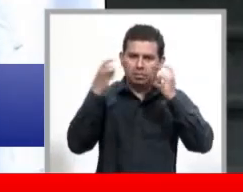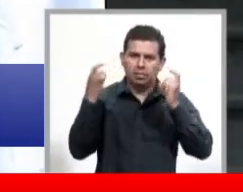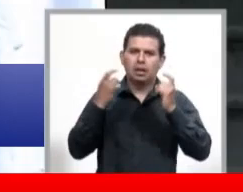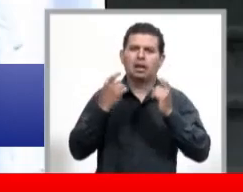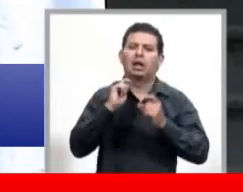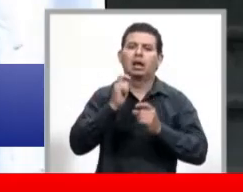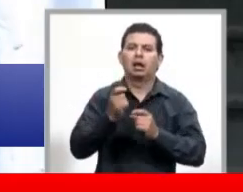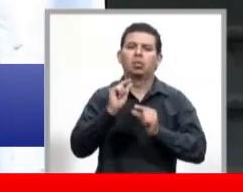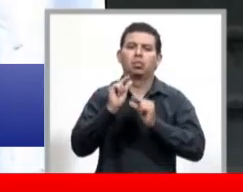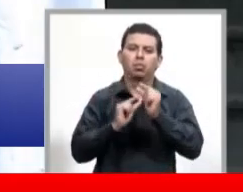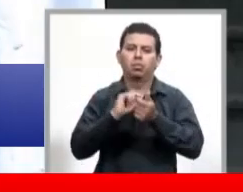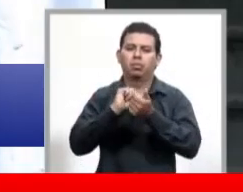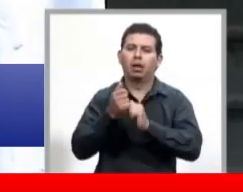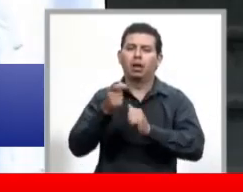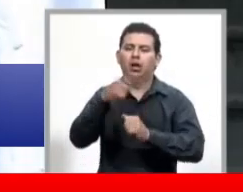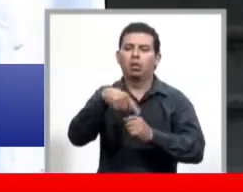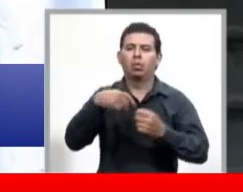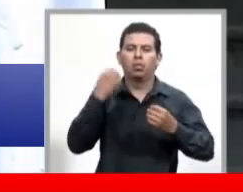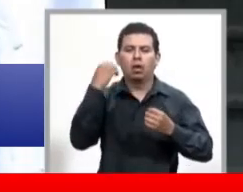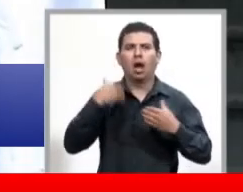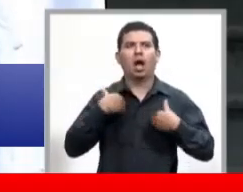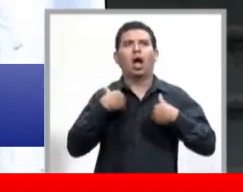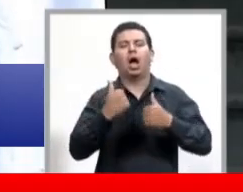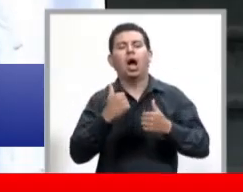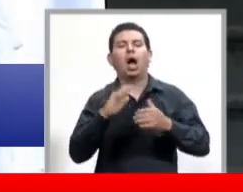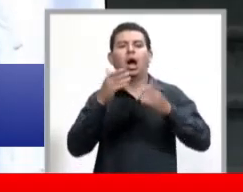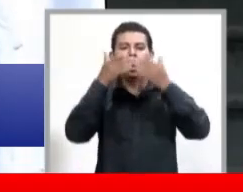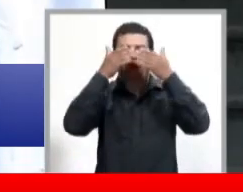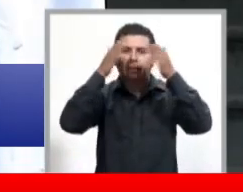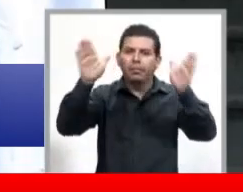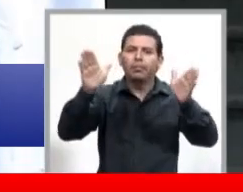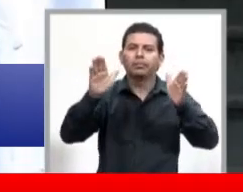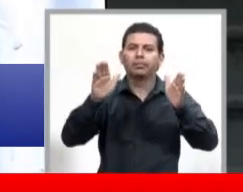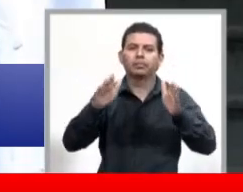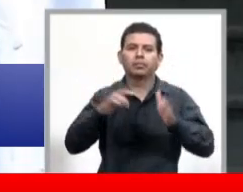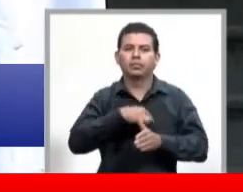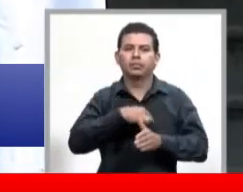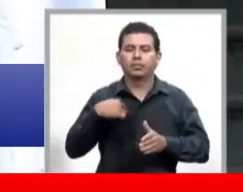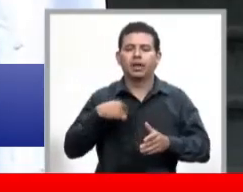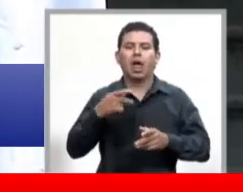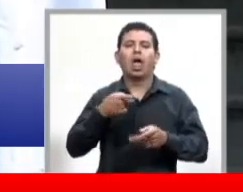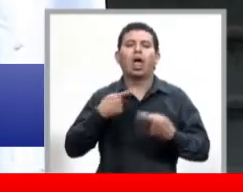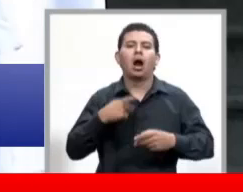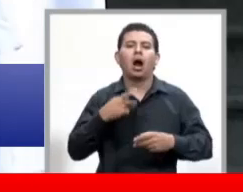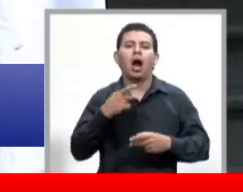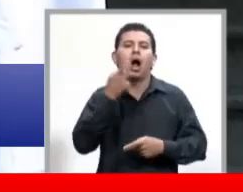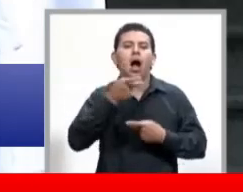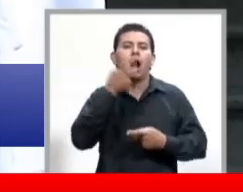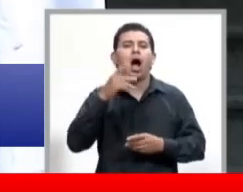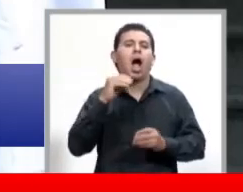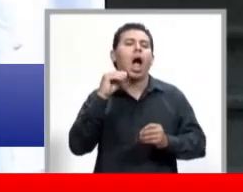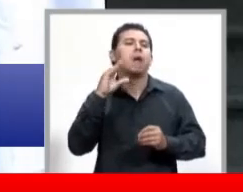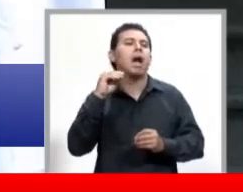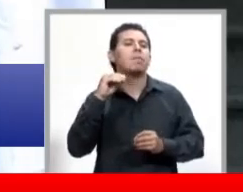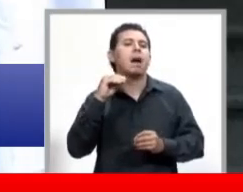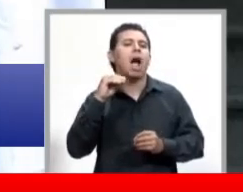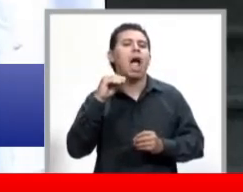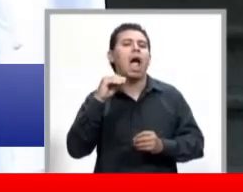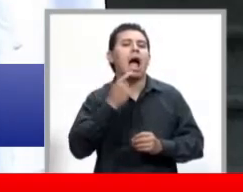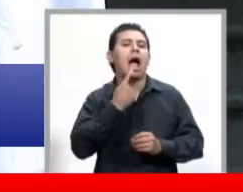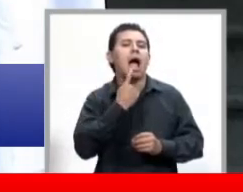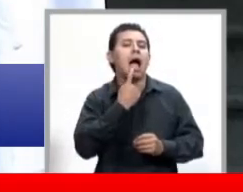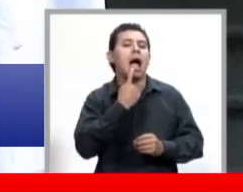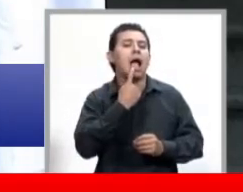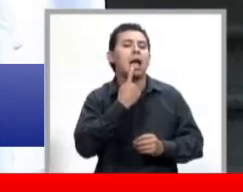la población de Oaxaca entienda que nosotros, cuando hablamos, sacamos